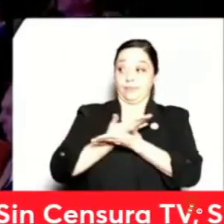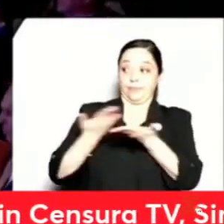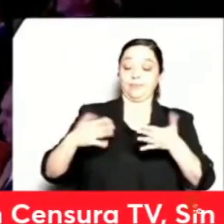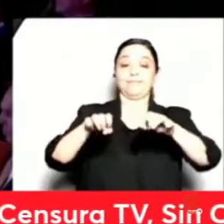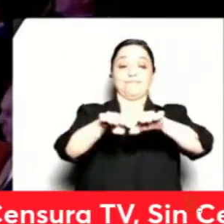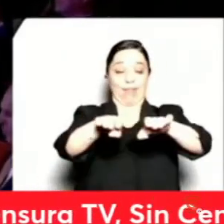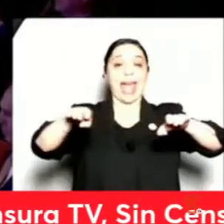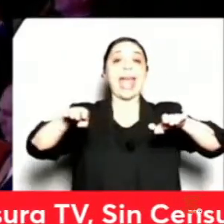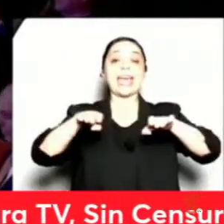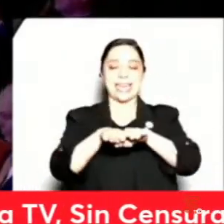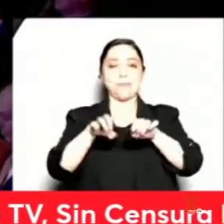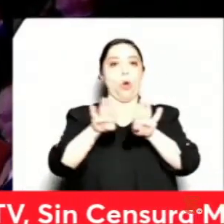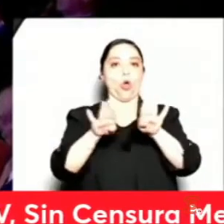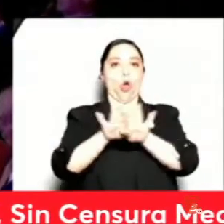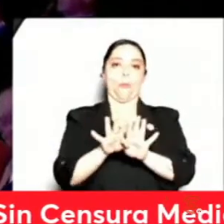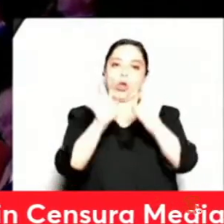legal.